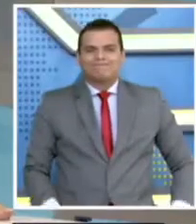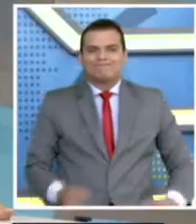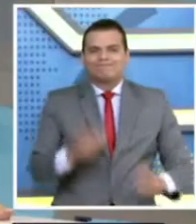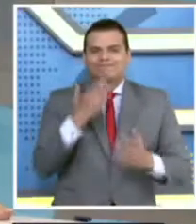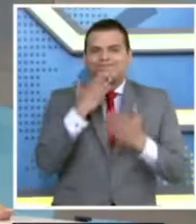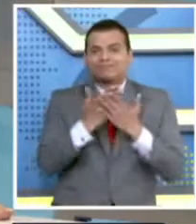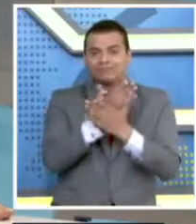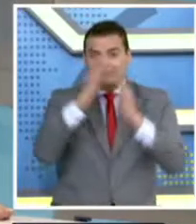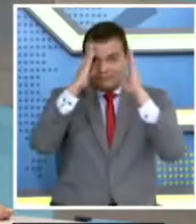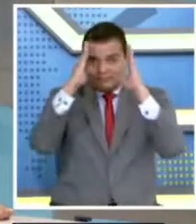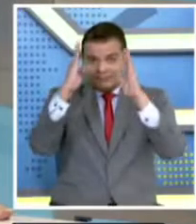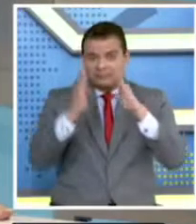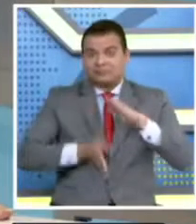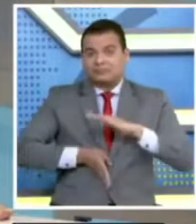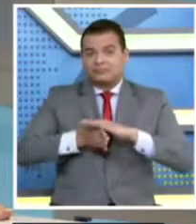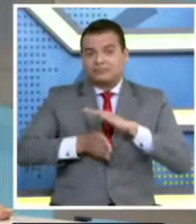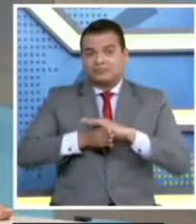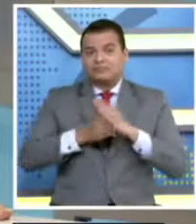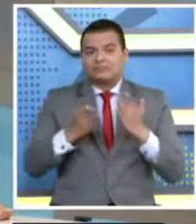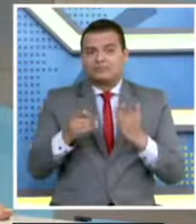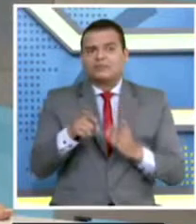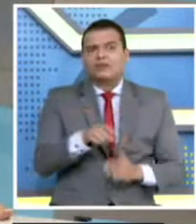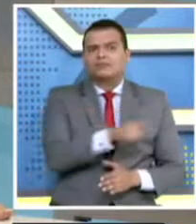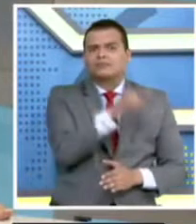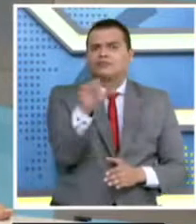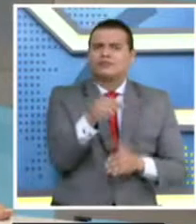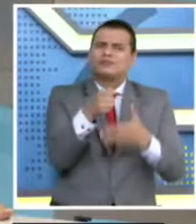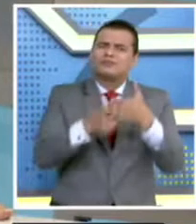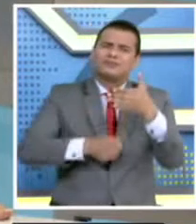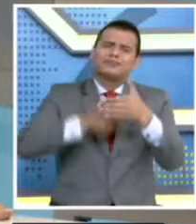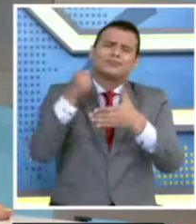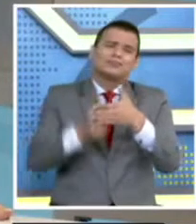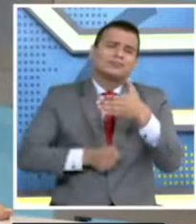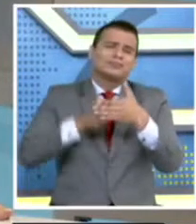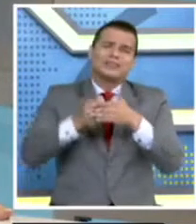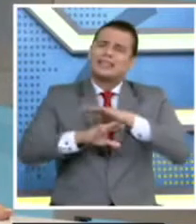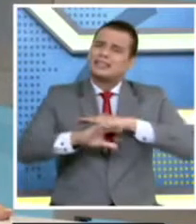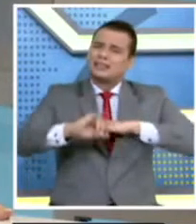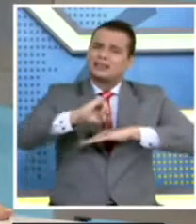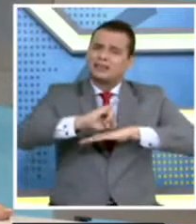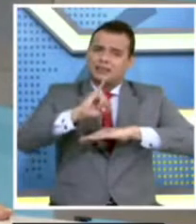Gracias por seguir con nosotros. Y en un clamor regional se ha convertido la solicitud de